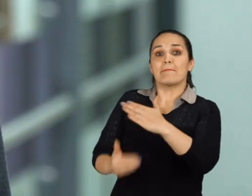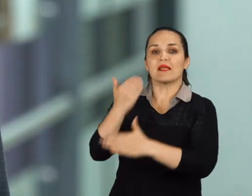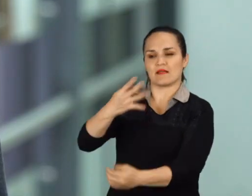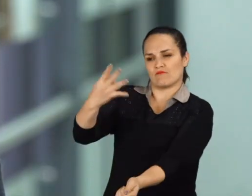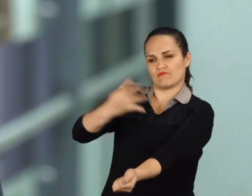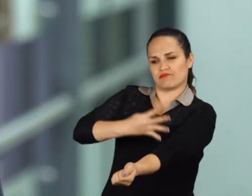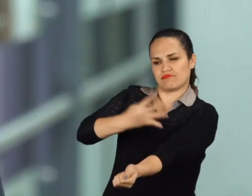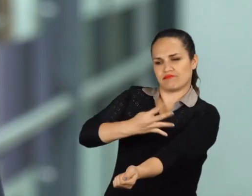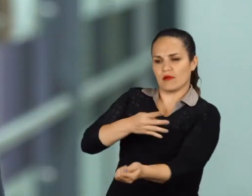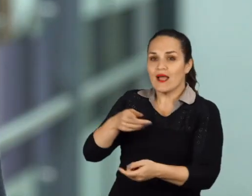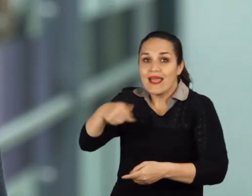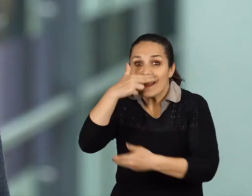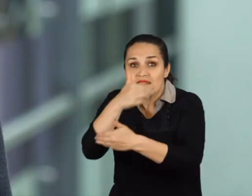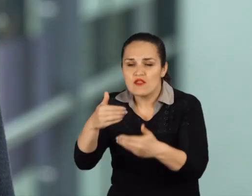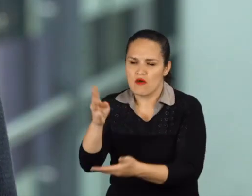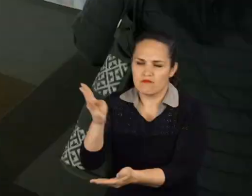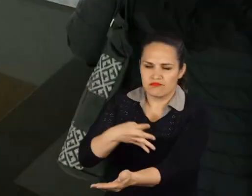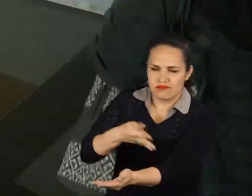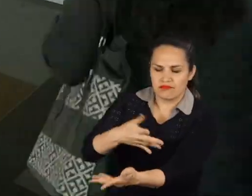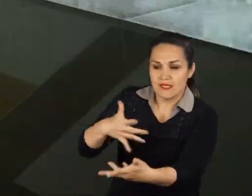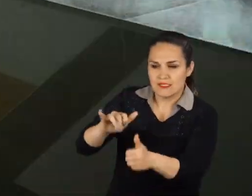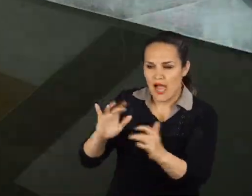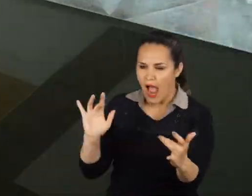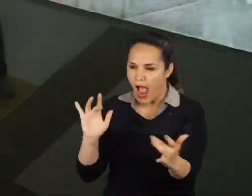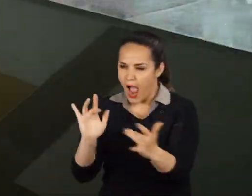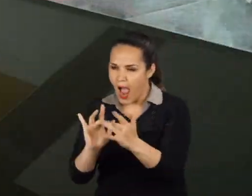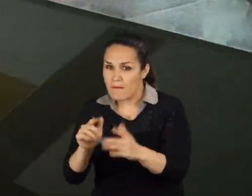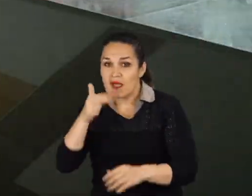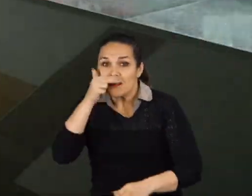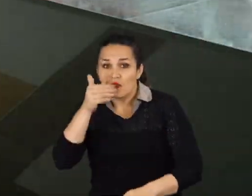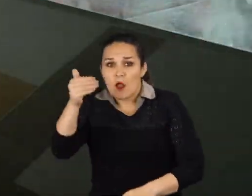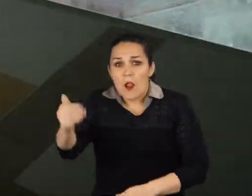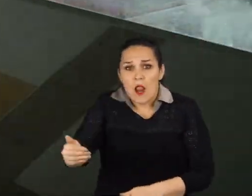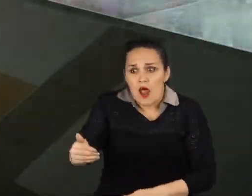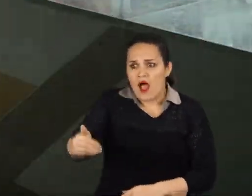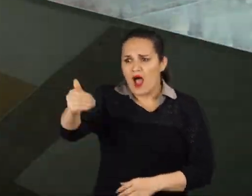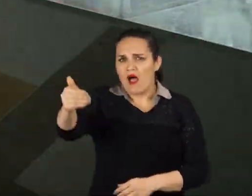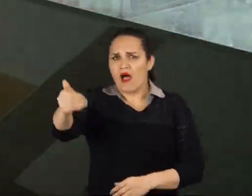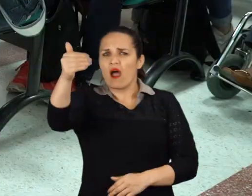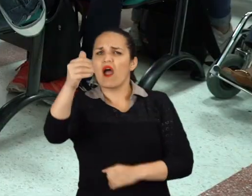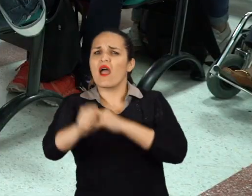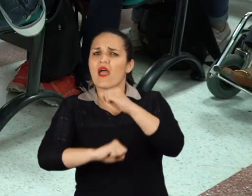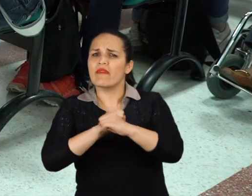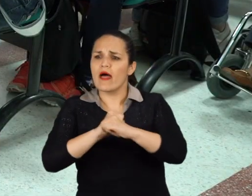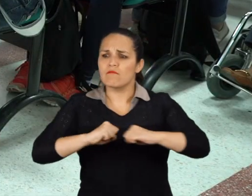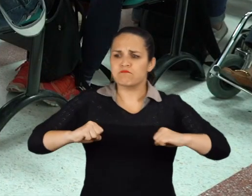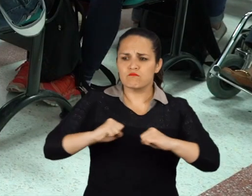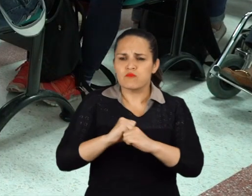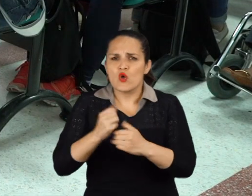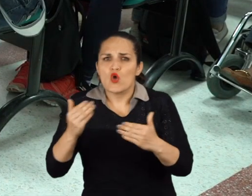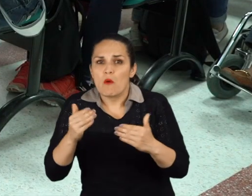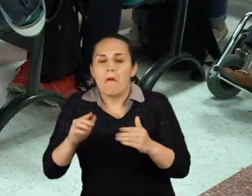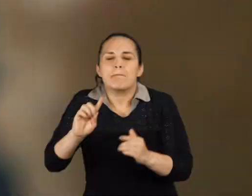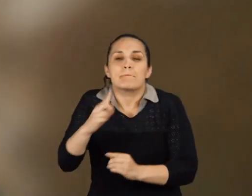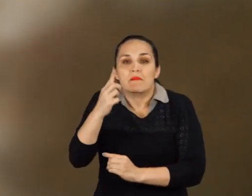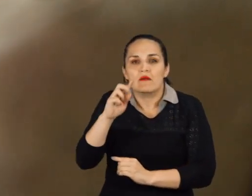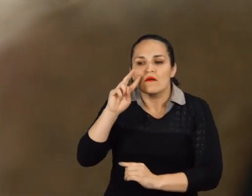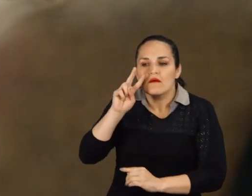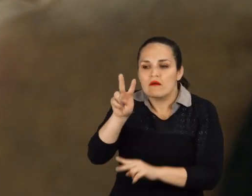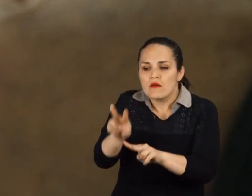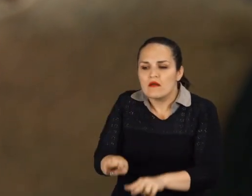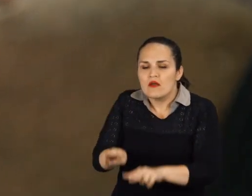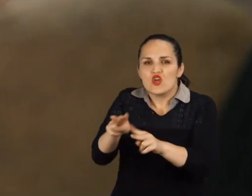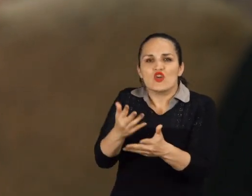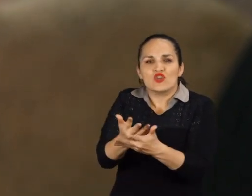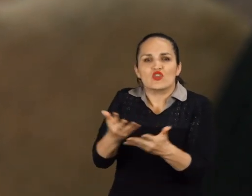técnicas teniendo en cuenta el tamaño del niño. El procedimiento en general es el control local de la enfermedad, es decir, la resección del tumor